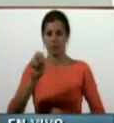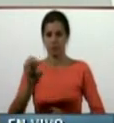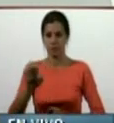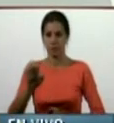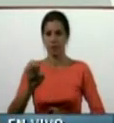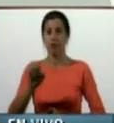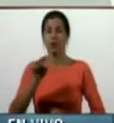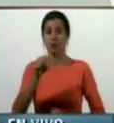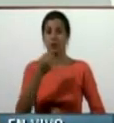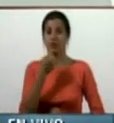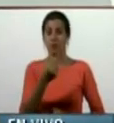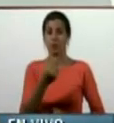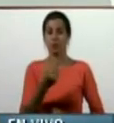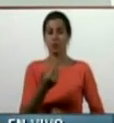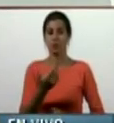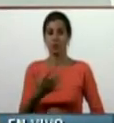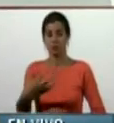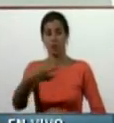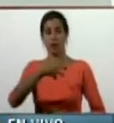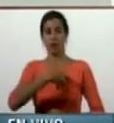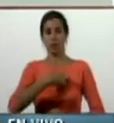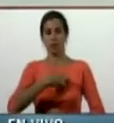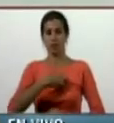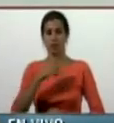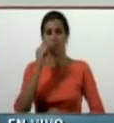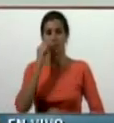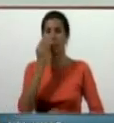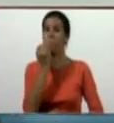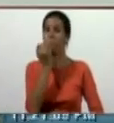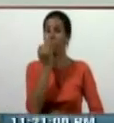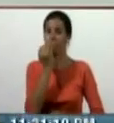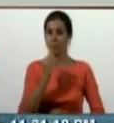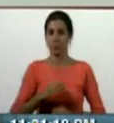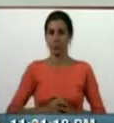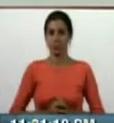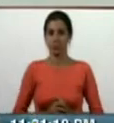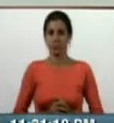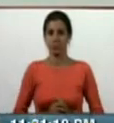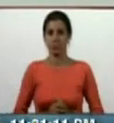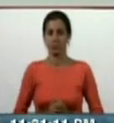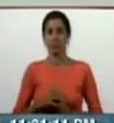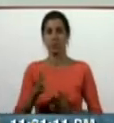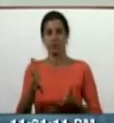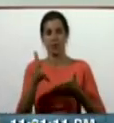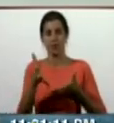donde resulta ganador Nicolás Maduro como... resulta electo como